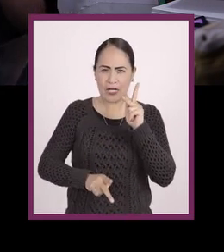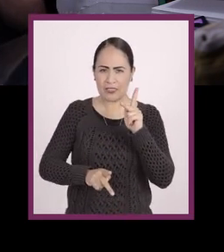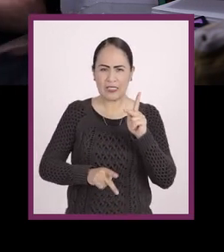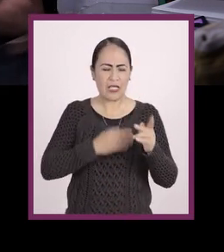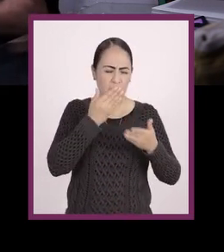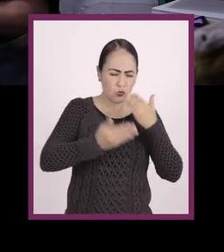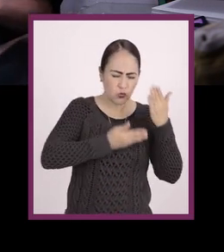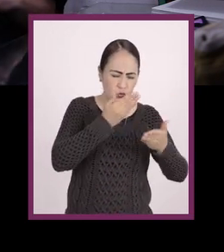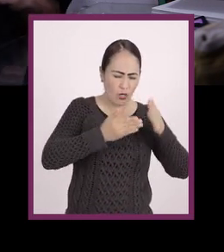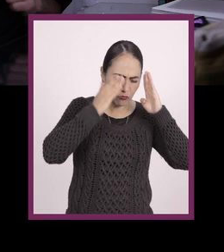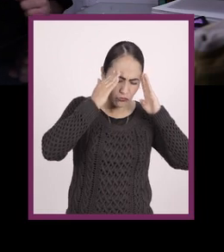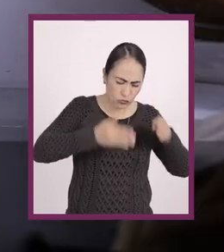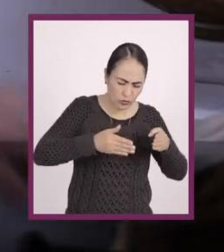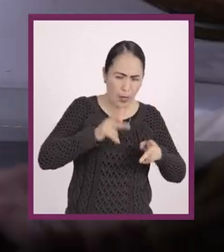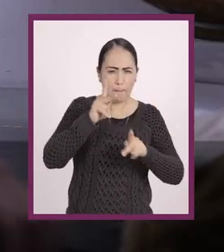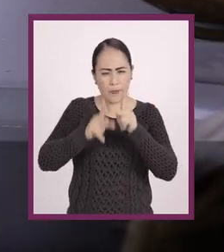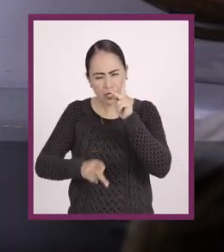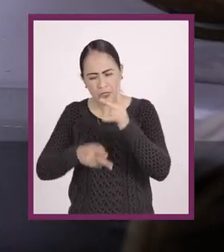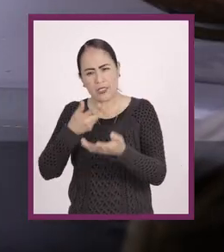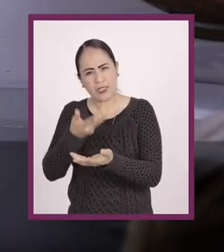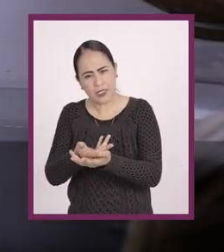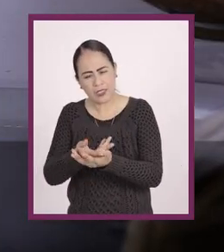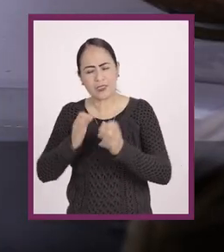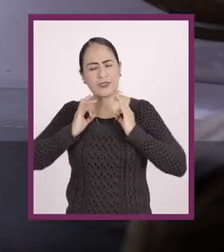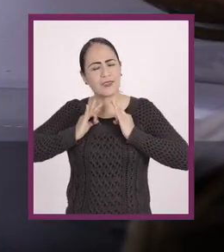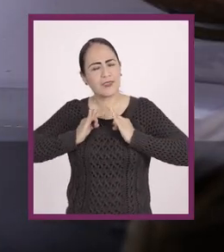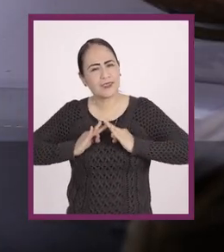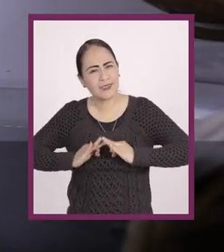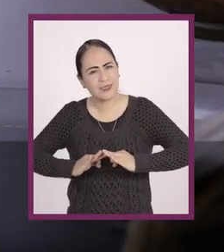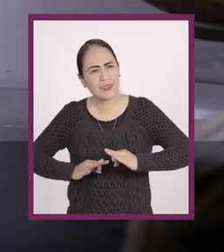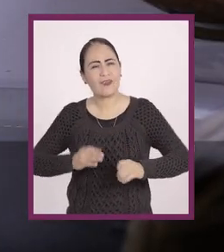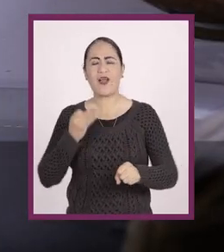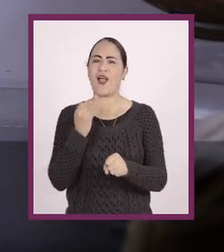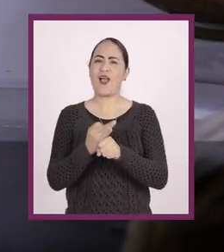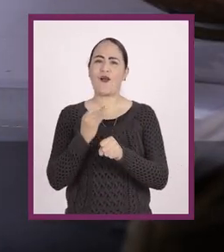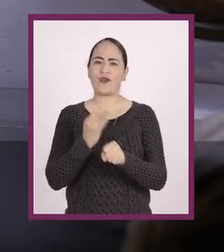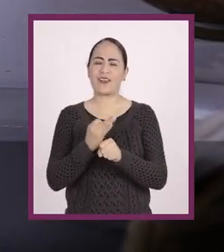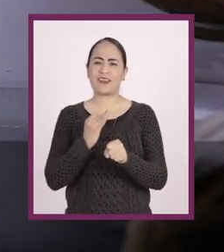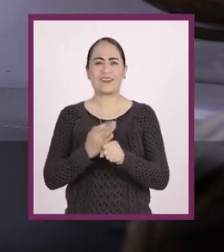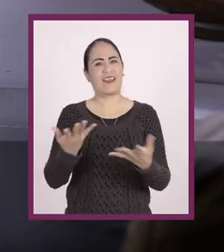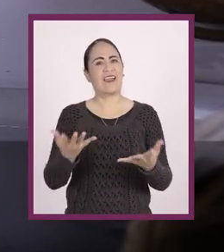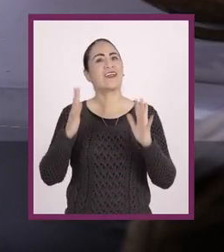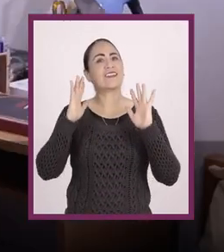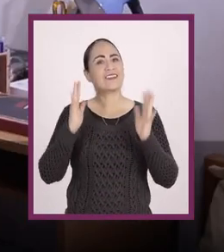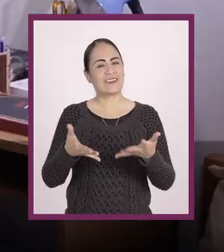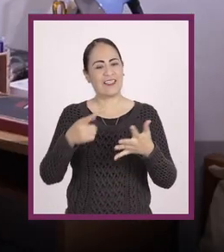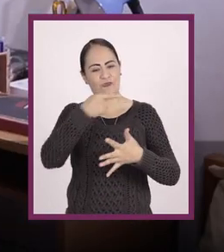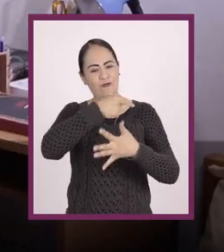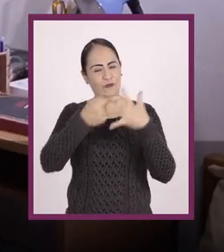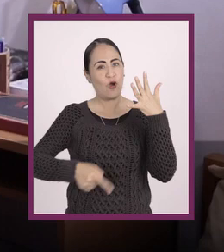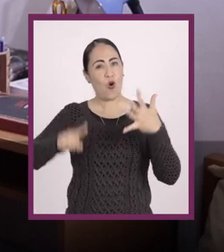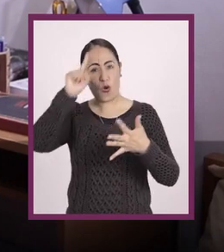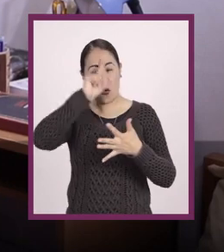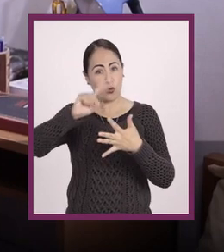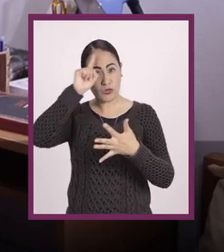que andamos tan relajados creo que es momento de nuestro ranking de recomendaciones y